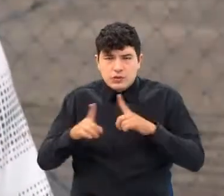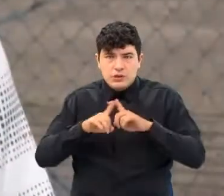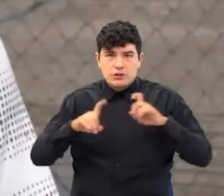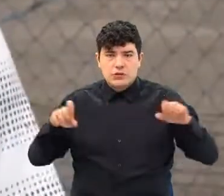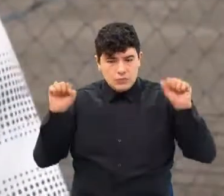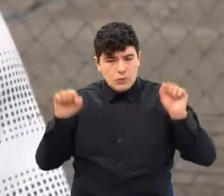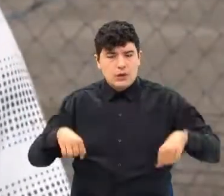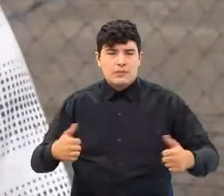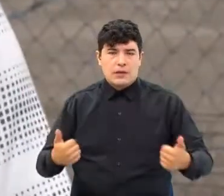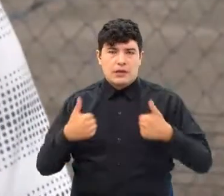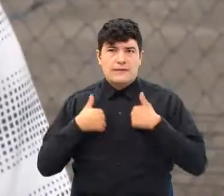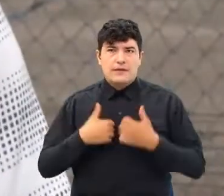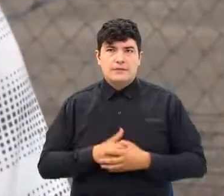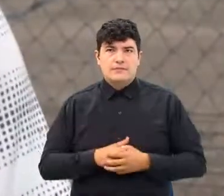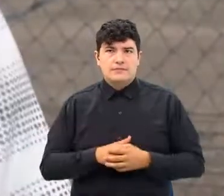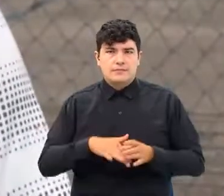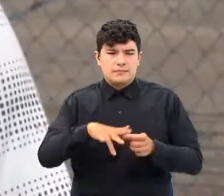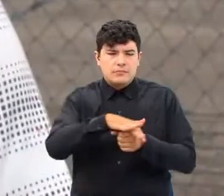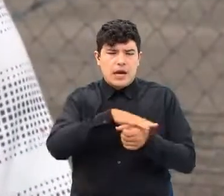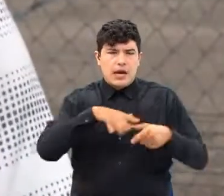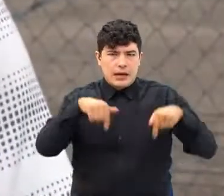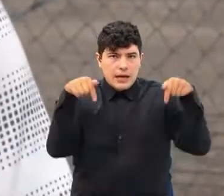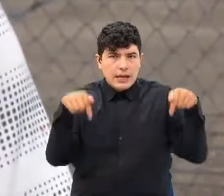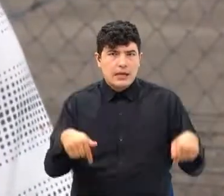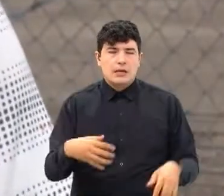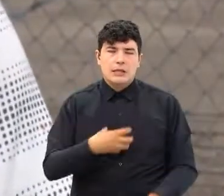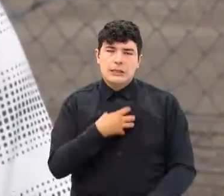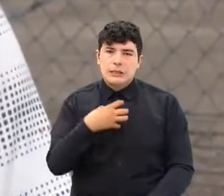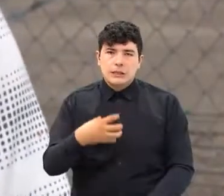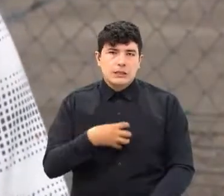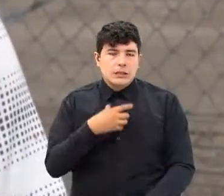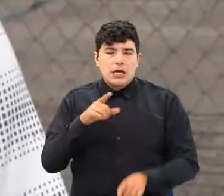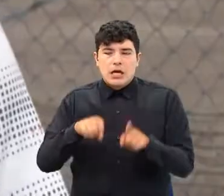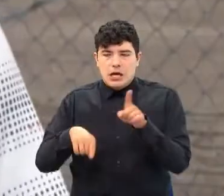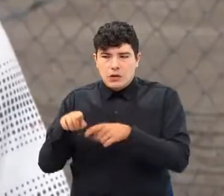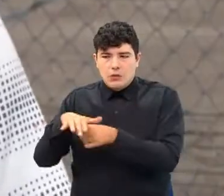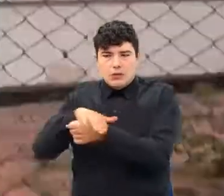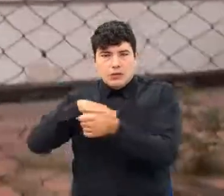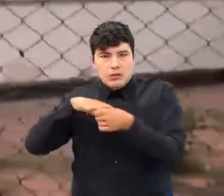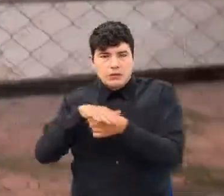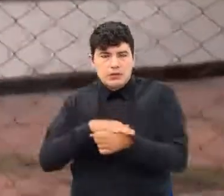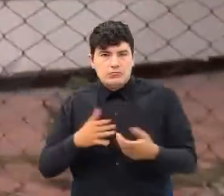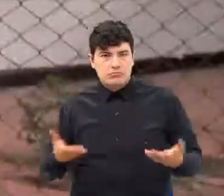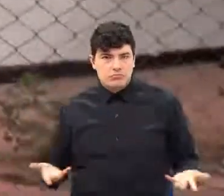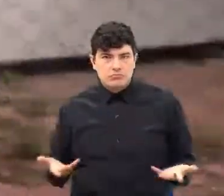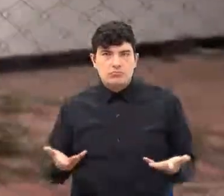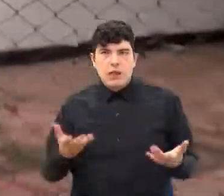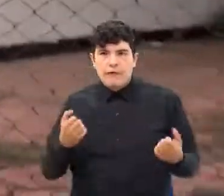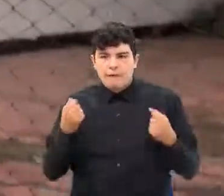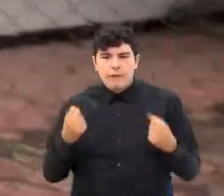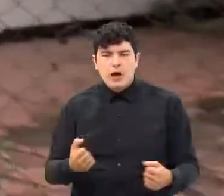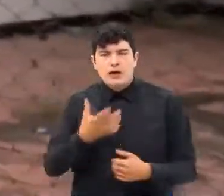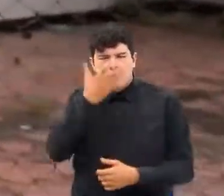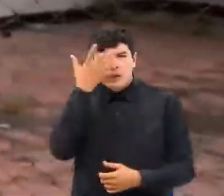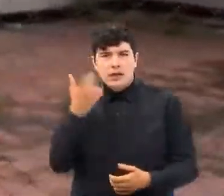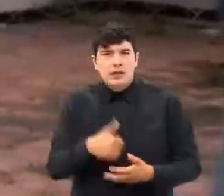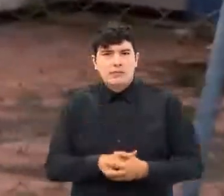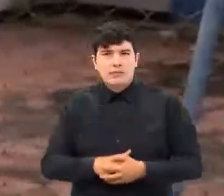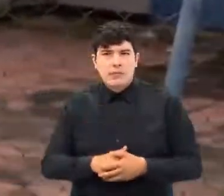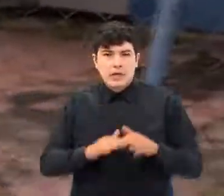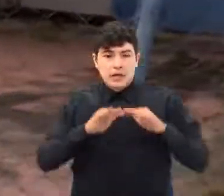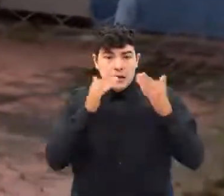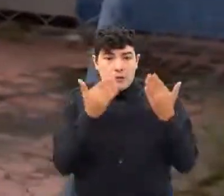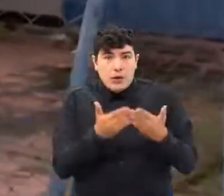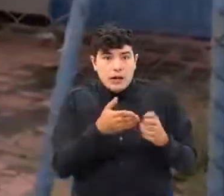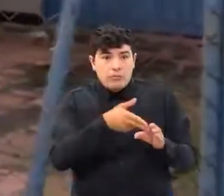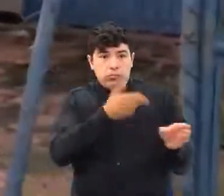barrio pues y sufrimos de algunas situaciones algo fuertes y entonces al salir nuestros